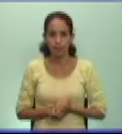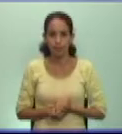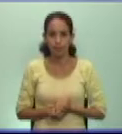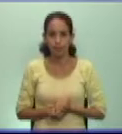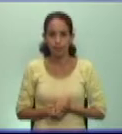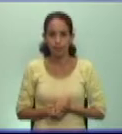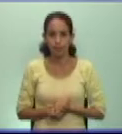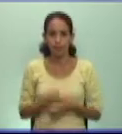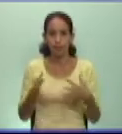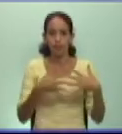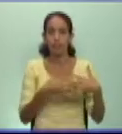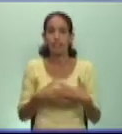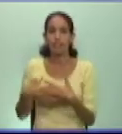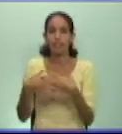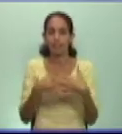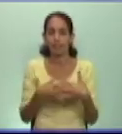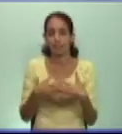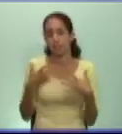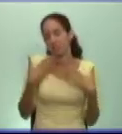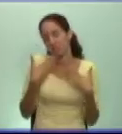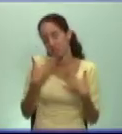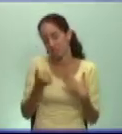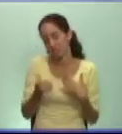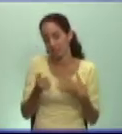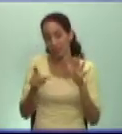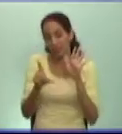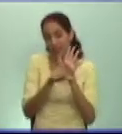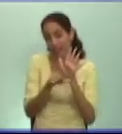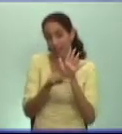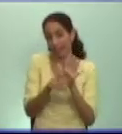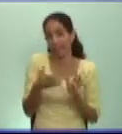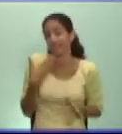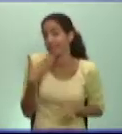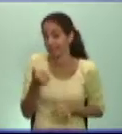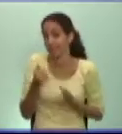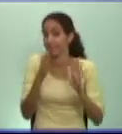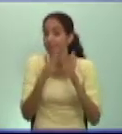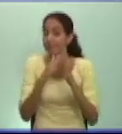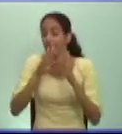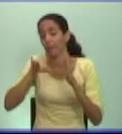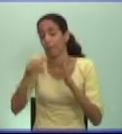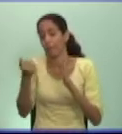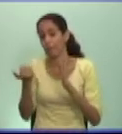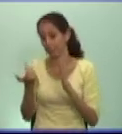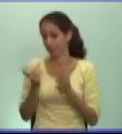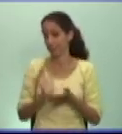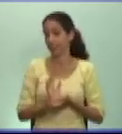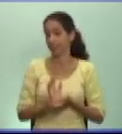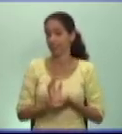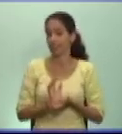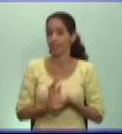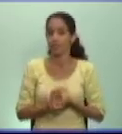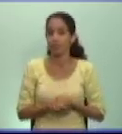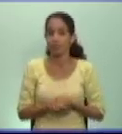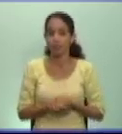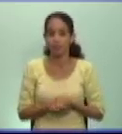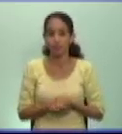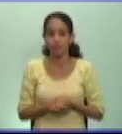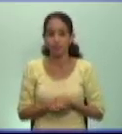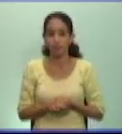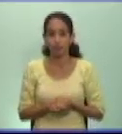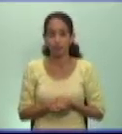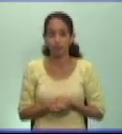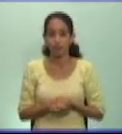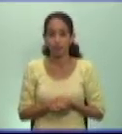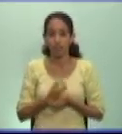estaba aplicando la buena vecindad que le posibilitó salir de la gran crisis económica del 29 al 33. Ahora